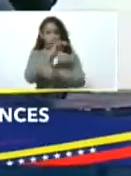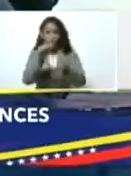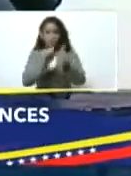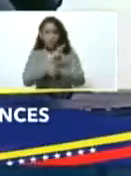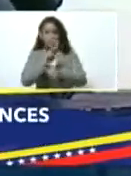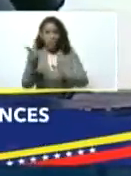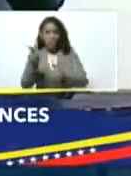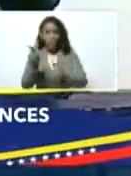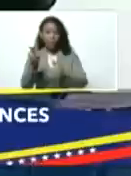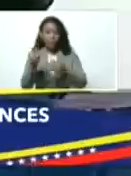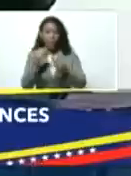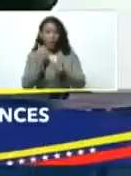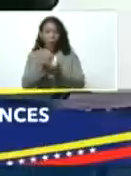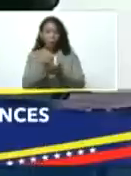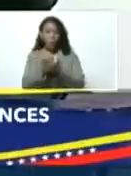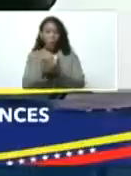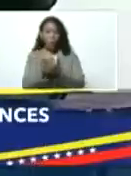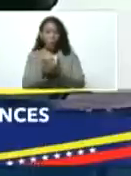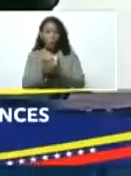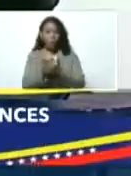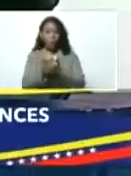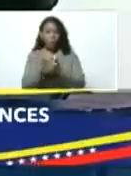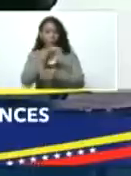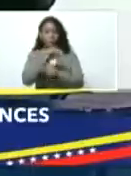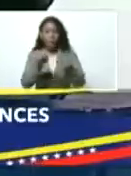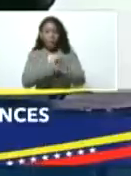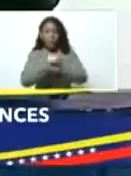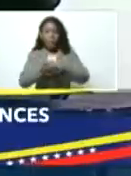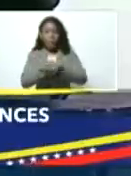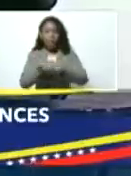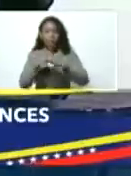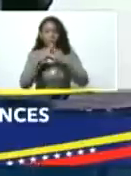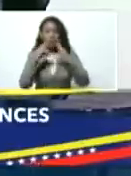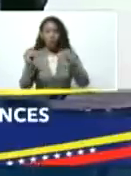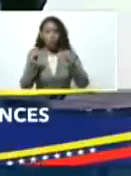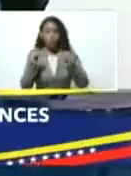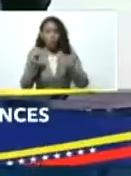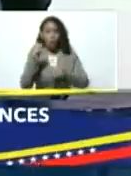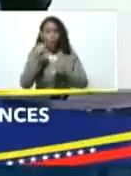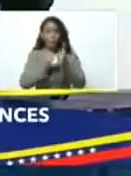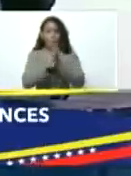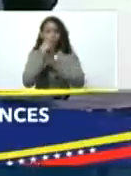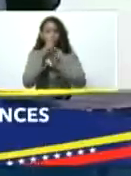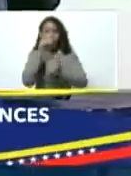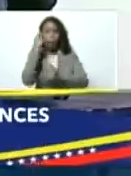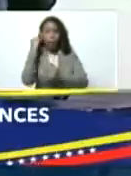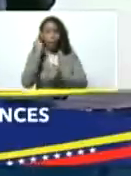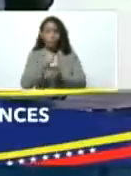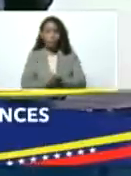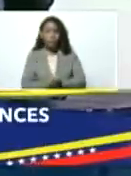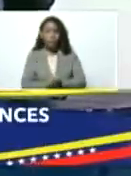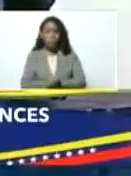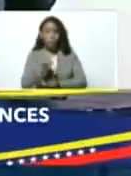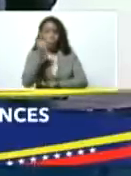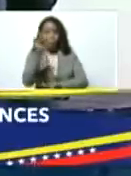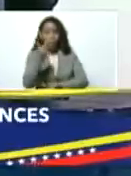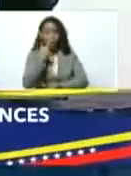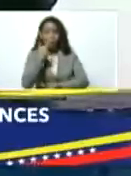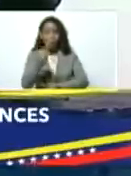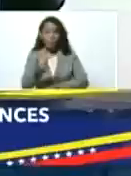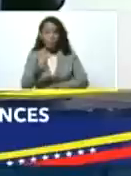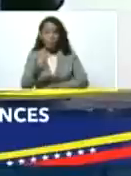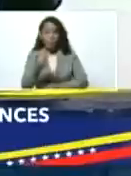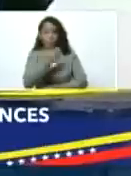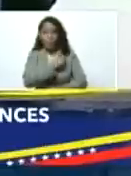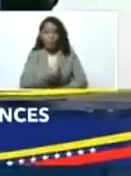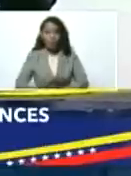vicepresidente de la parte económica, viceministros y viceministros y todos los emprendedores y emprendedoras. Como usted lo estaba ordenando,